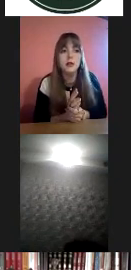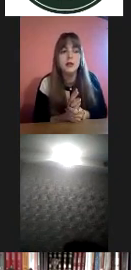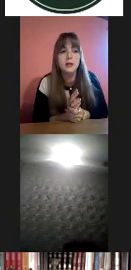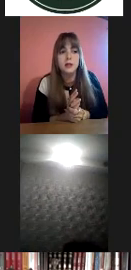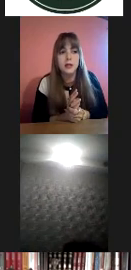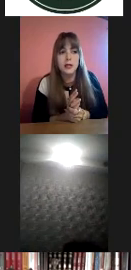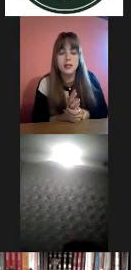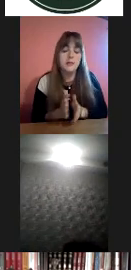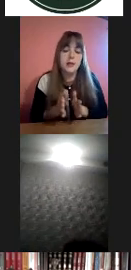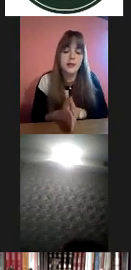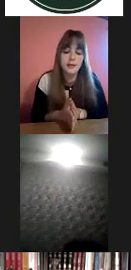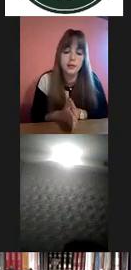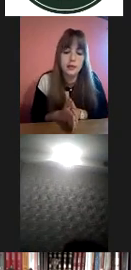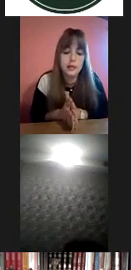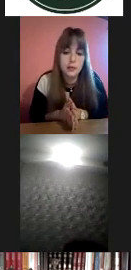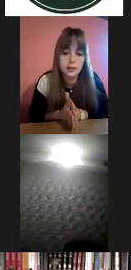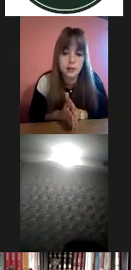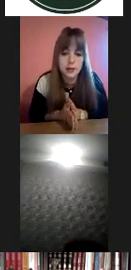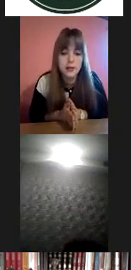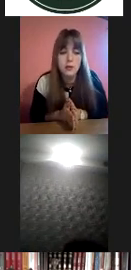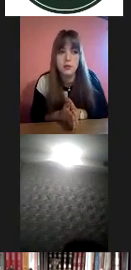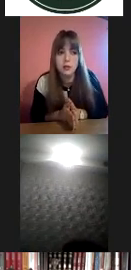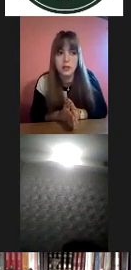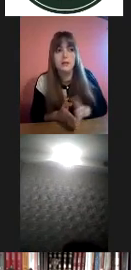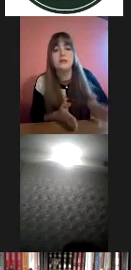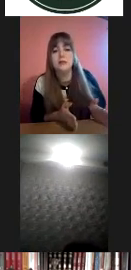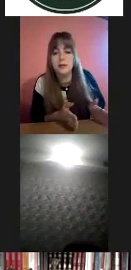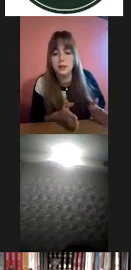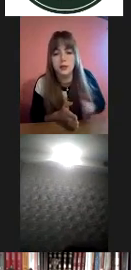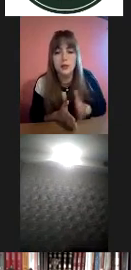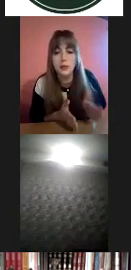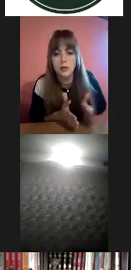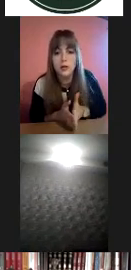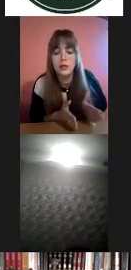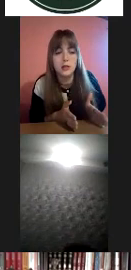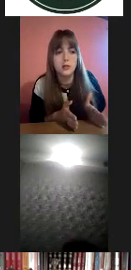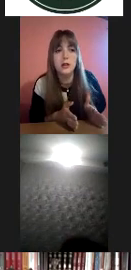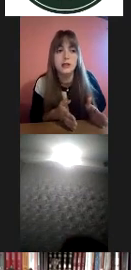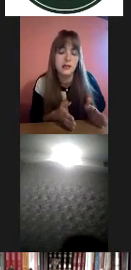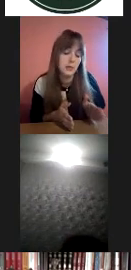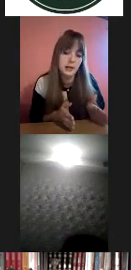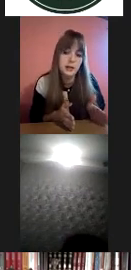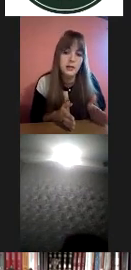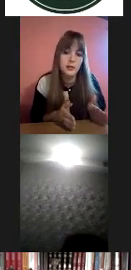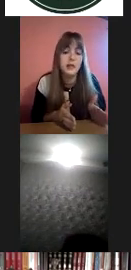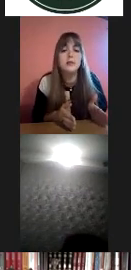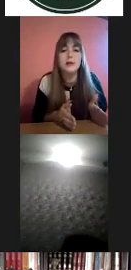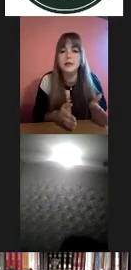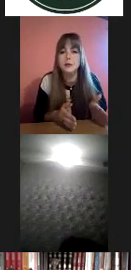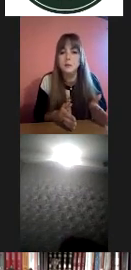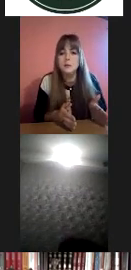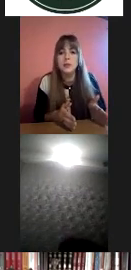año, llegan para condenar a la persona cuando ya maltrató, violó, descuartizó a ese animal. No hay